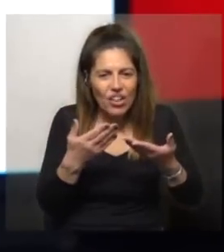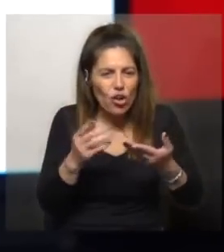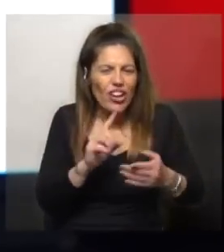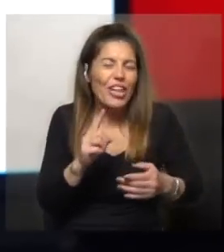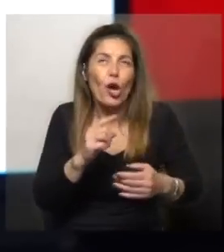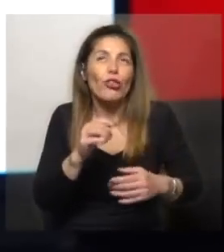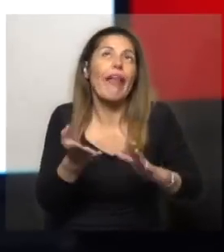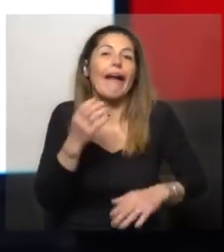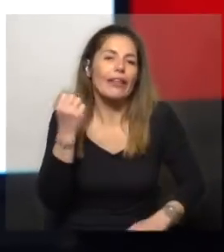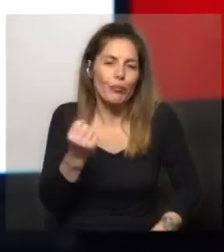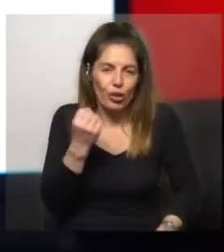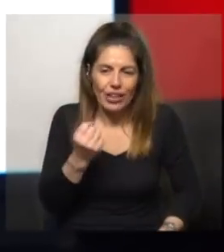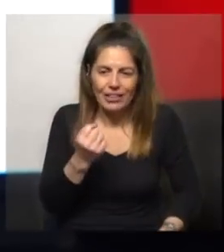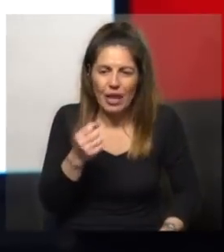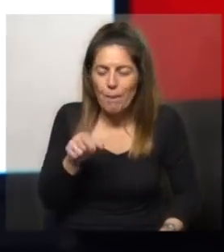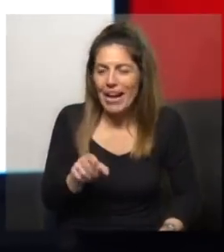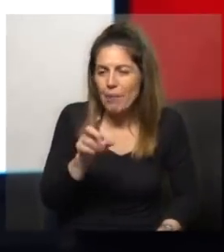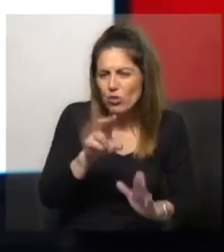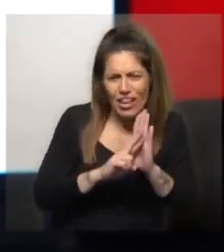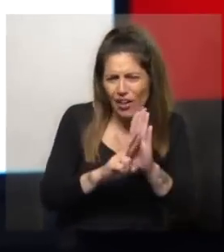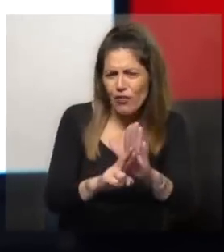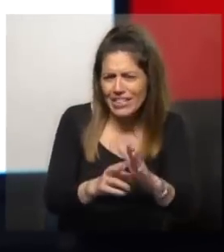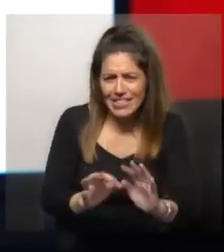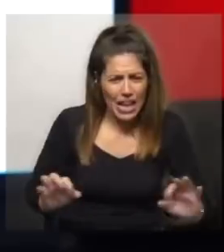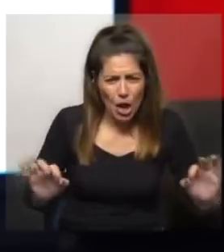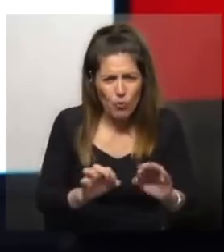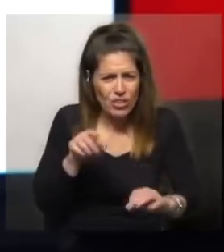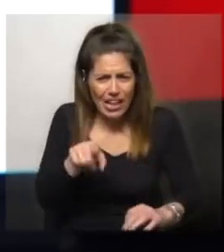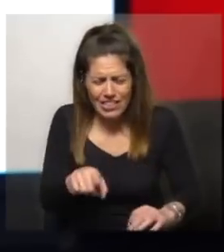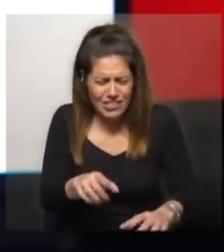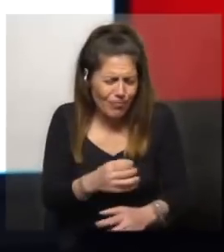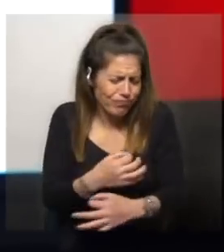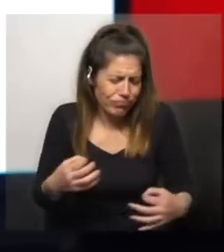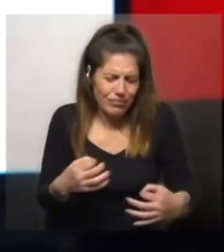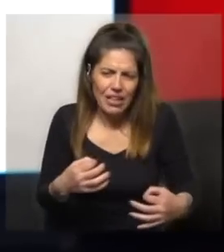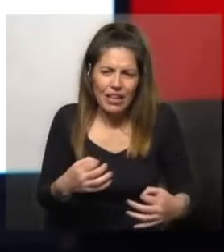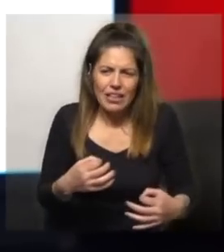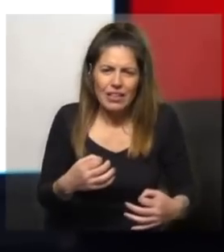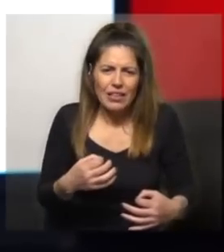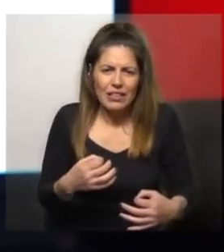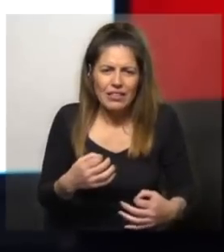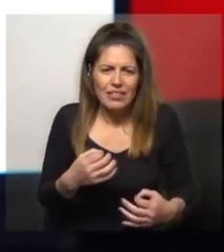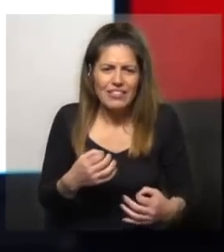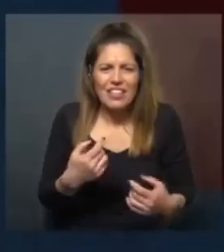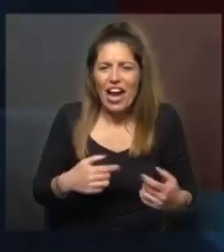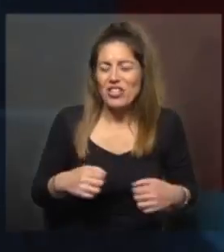sea para mí es tremenda referencia en la música Ana desde distintos puntos de vista